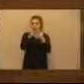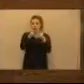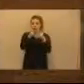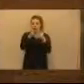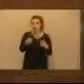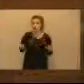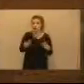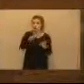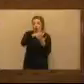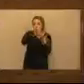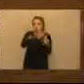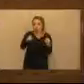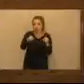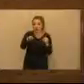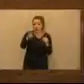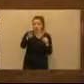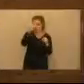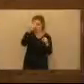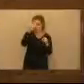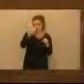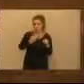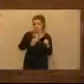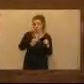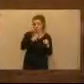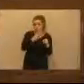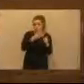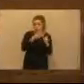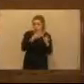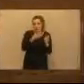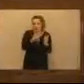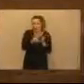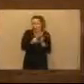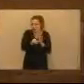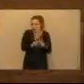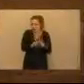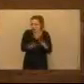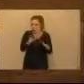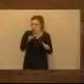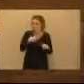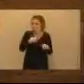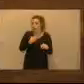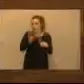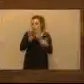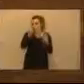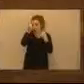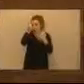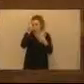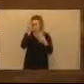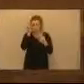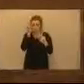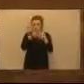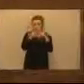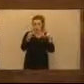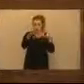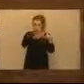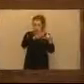conservatorios de titularidad municipal por una cuestión de proximidad. No puede ser que, por ejemplo, un alumno o una alumna del occidente asturiano,